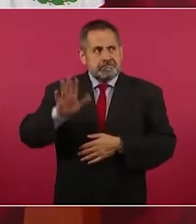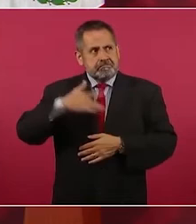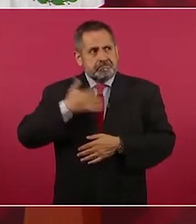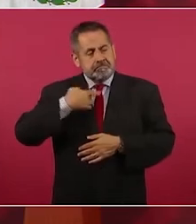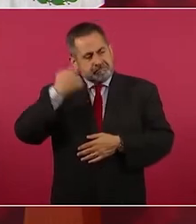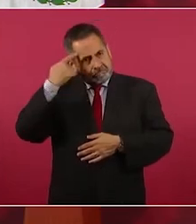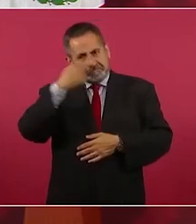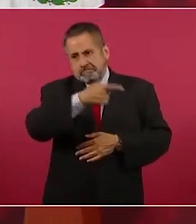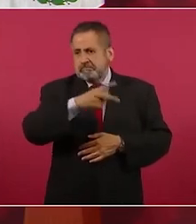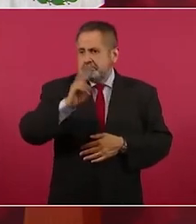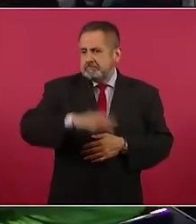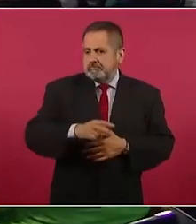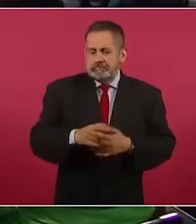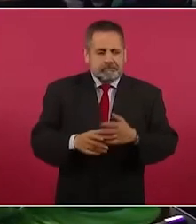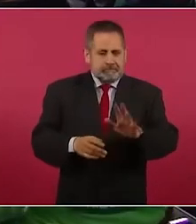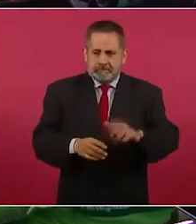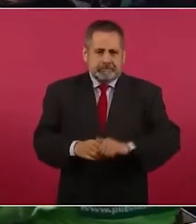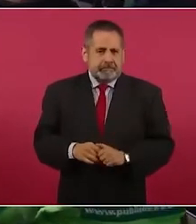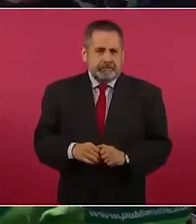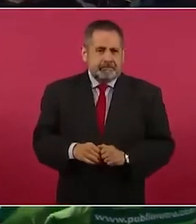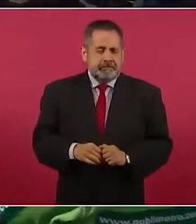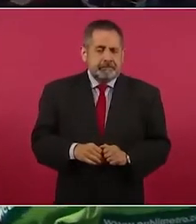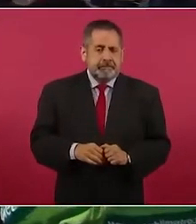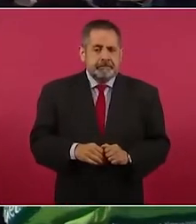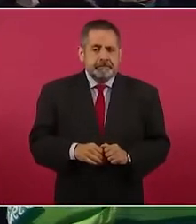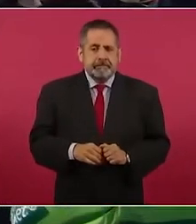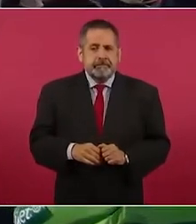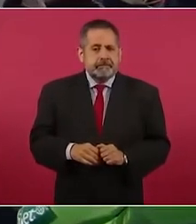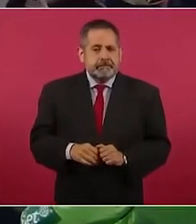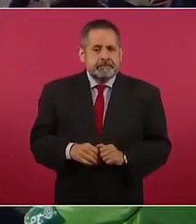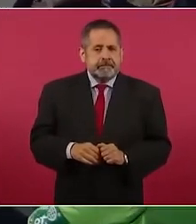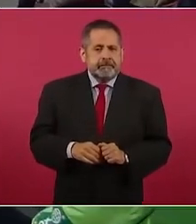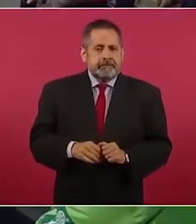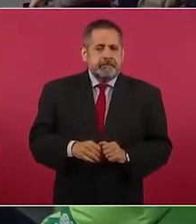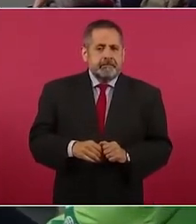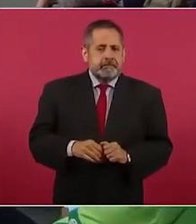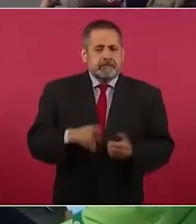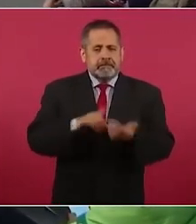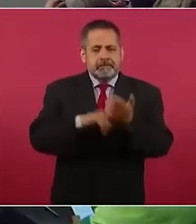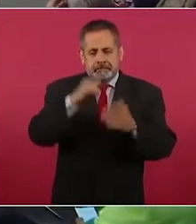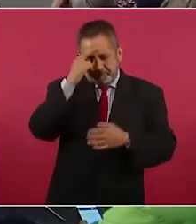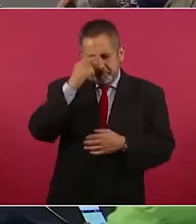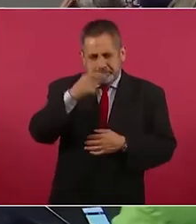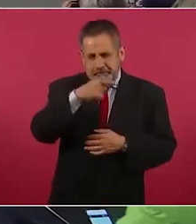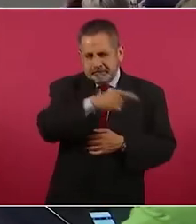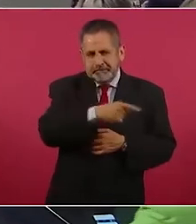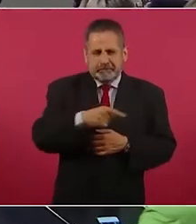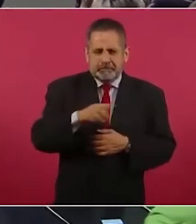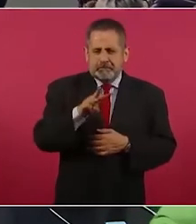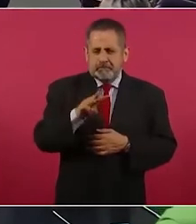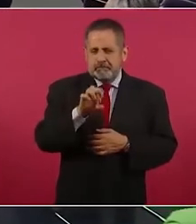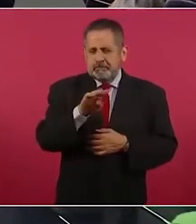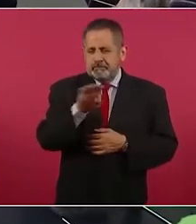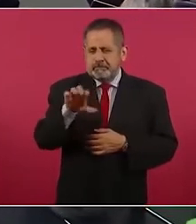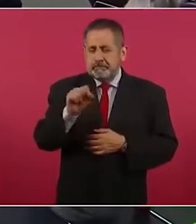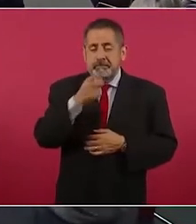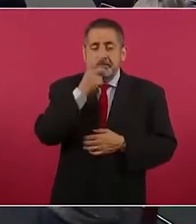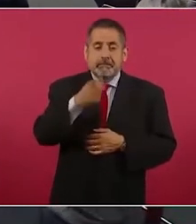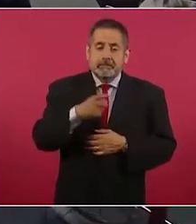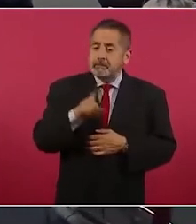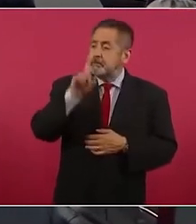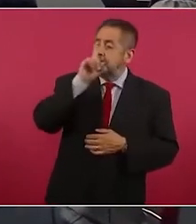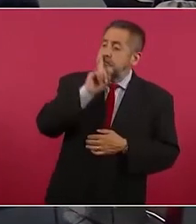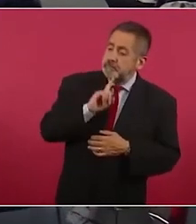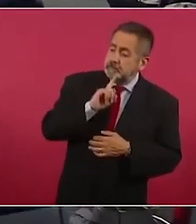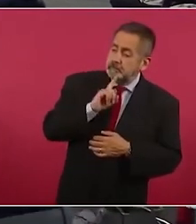decía el propagandista de Hitler, Goebbels, una mentira que se repite